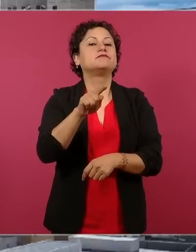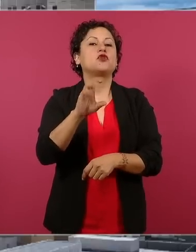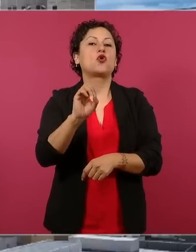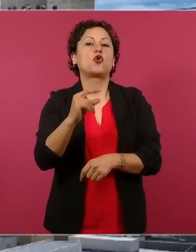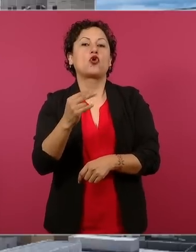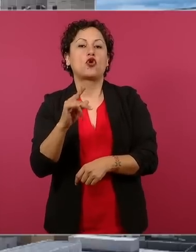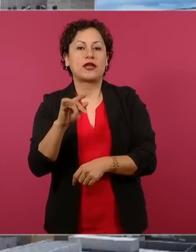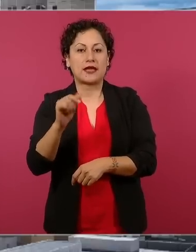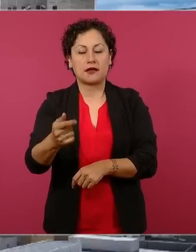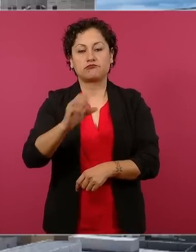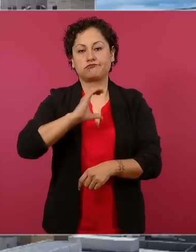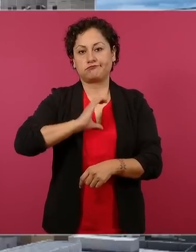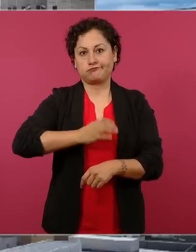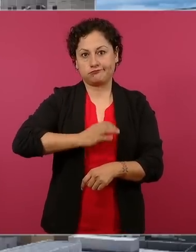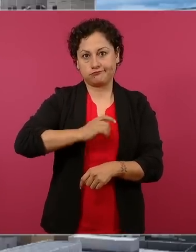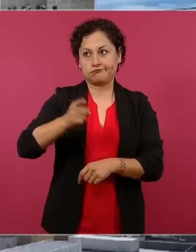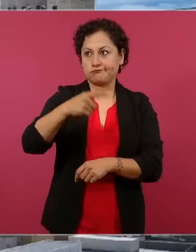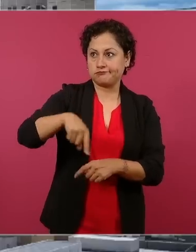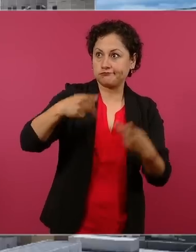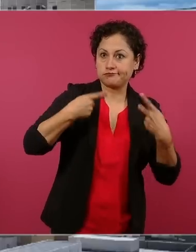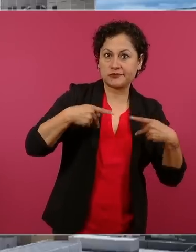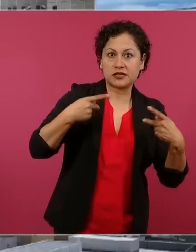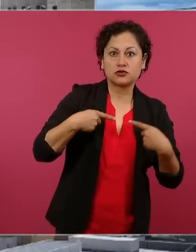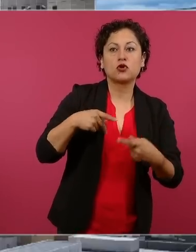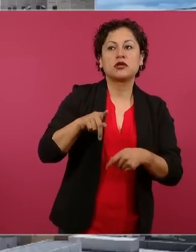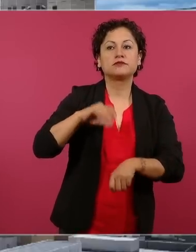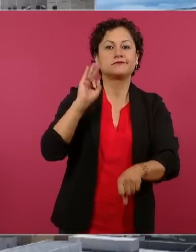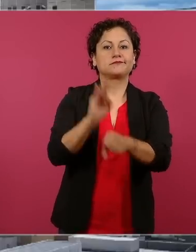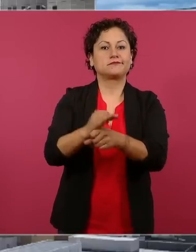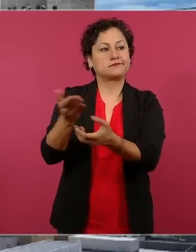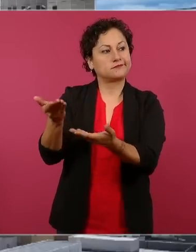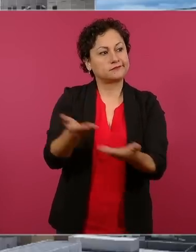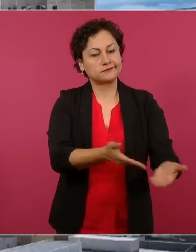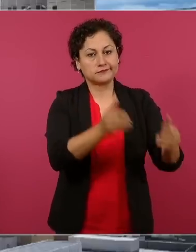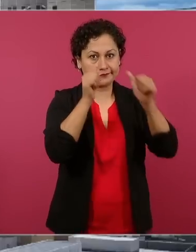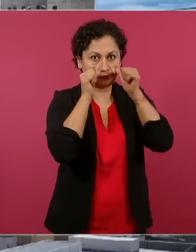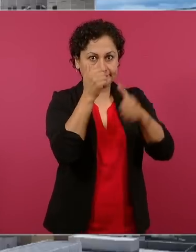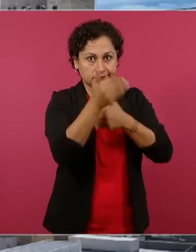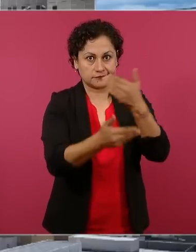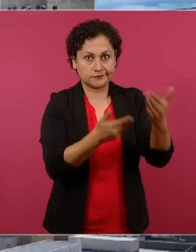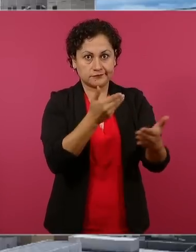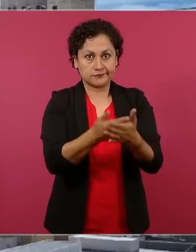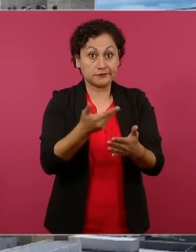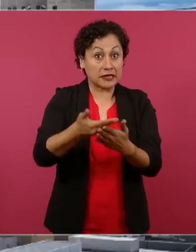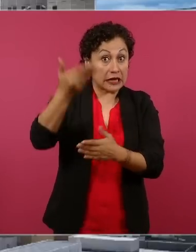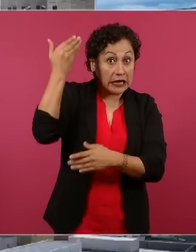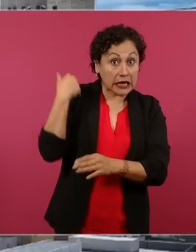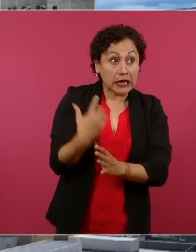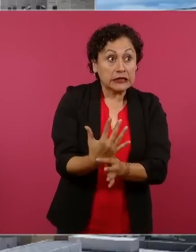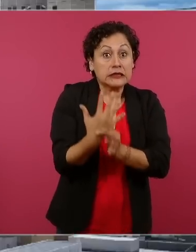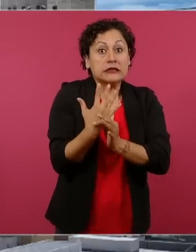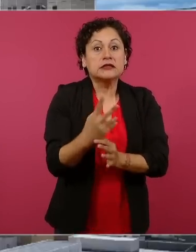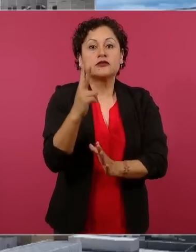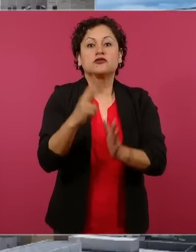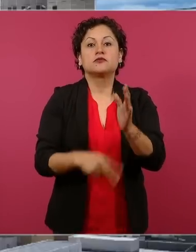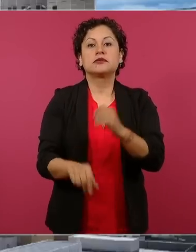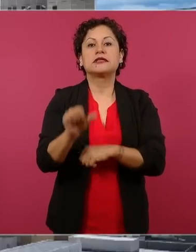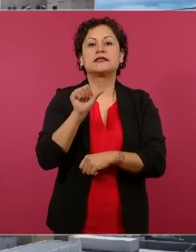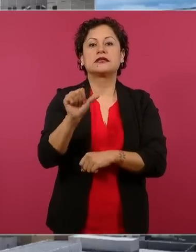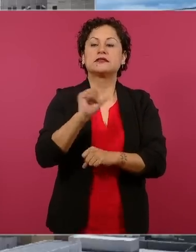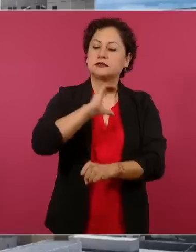Secretaría de Salud para la atención de personas sin seguridad social. Y se aseguró en ese momento que iba a ser concluido en 2016. Incluso hubo